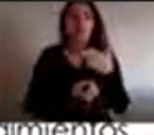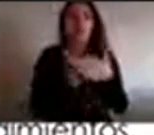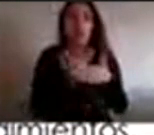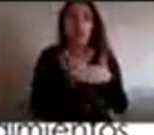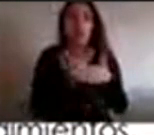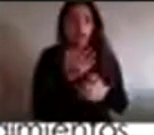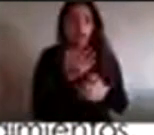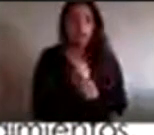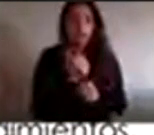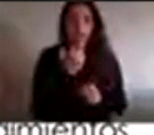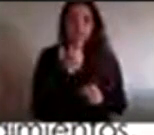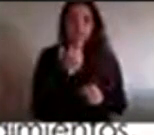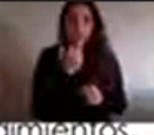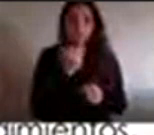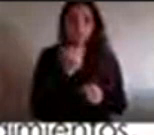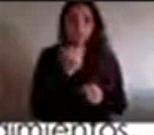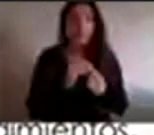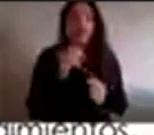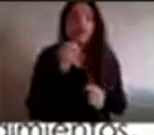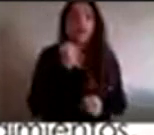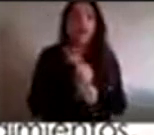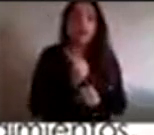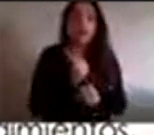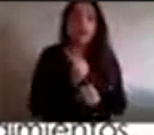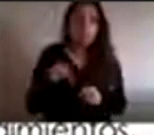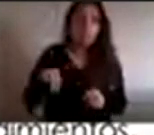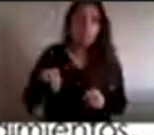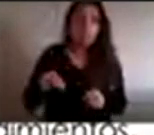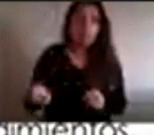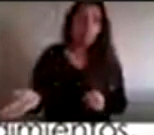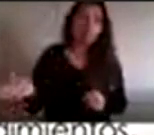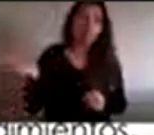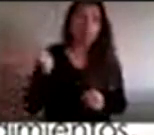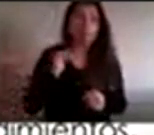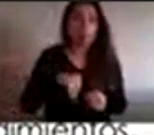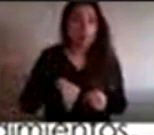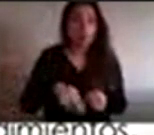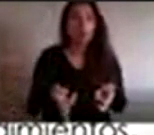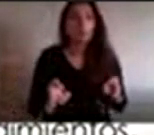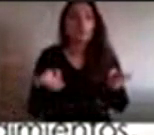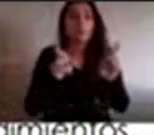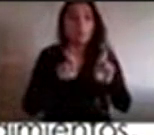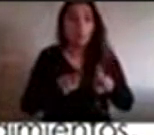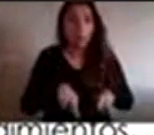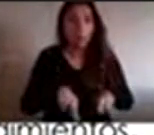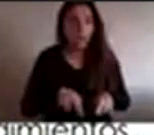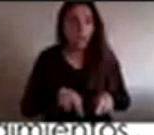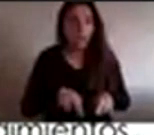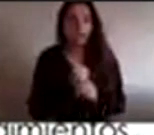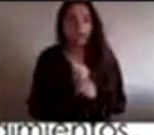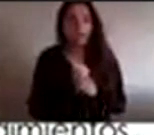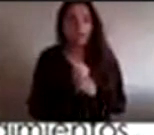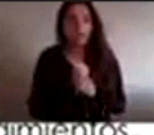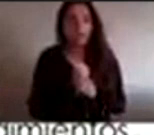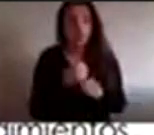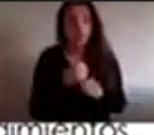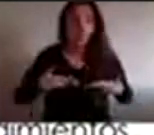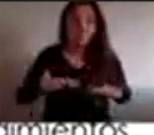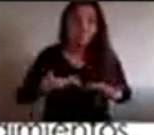todo obviamente dentro del marco de lo que dice relación con el Paso a Paso Chile se Recupera, que es impulsar el